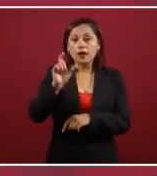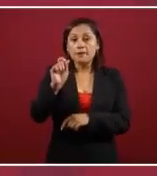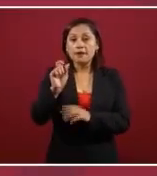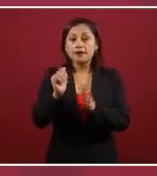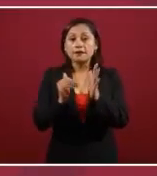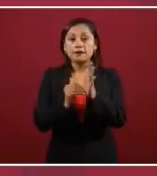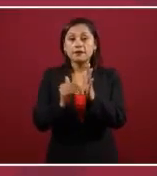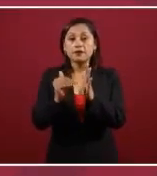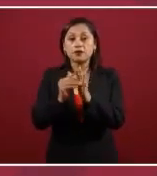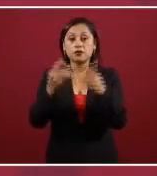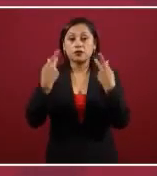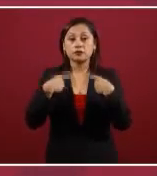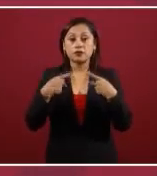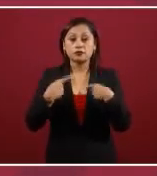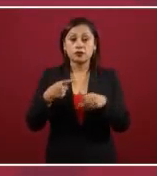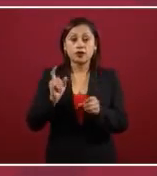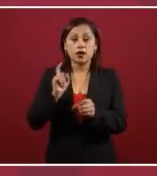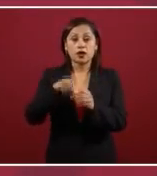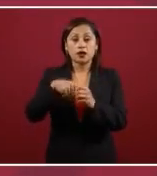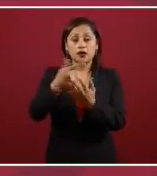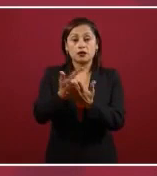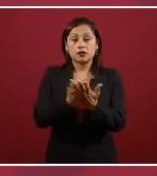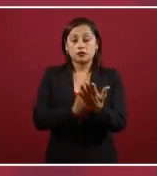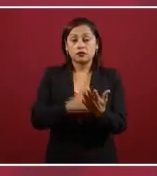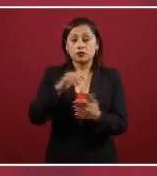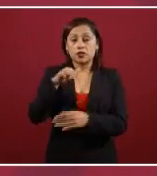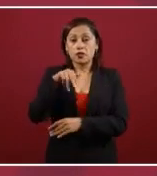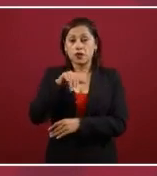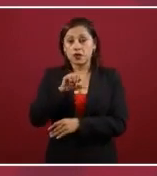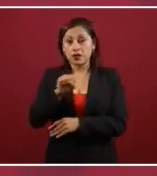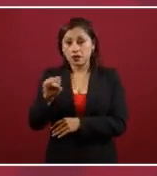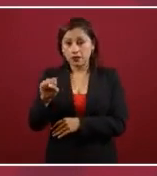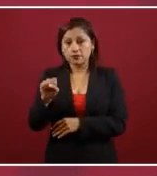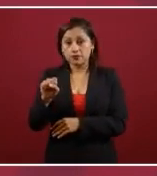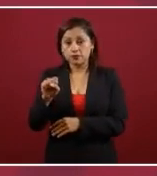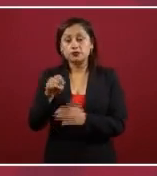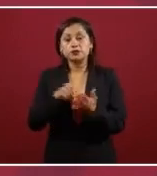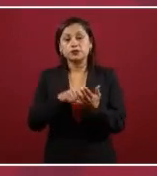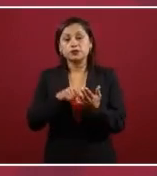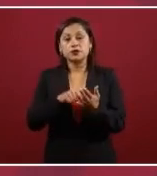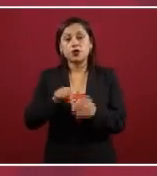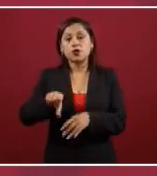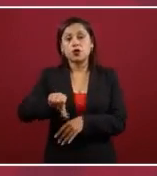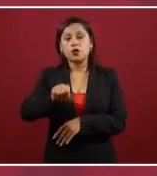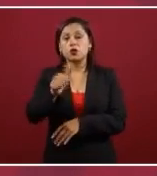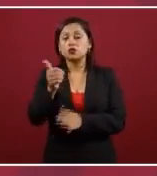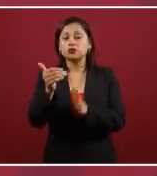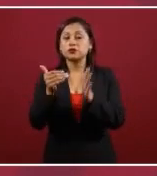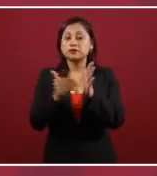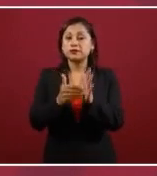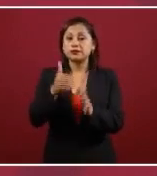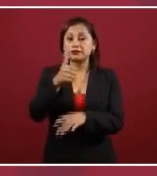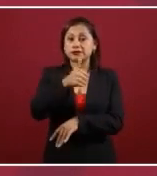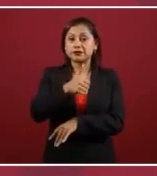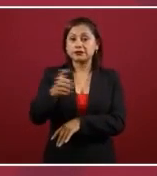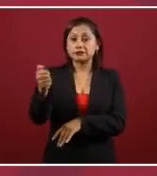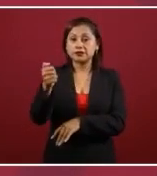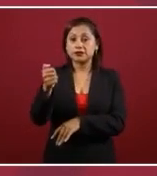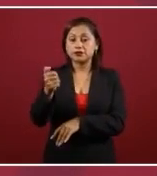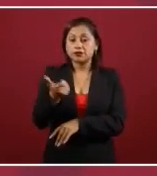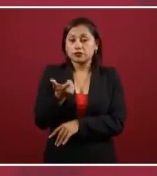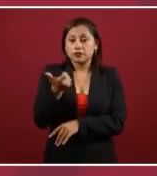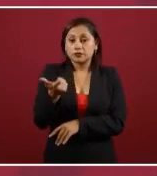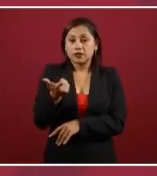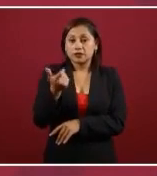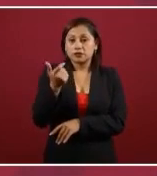Seguro Social está en 11.600 pesos mensuales. Esto no